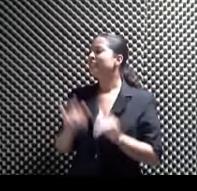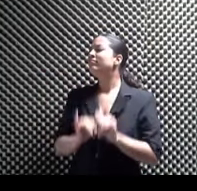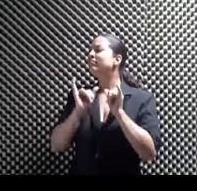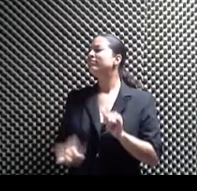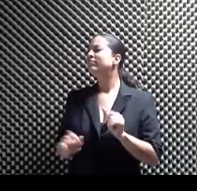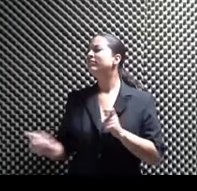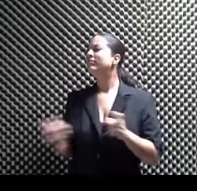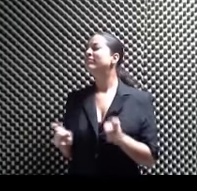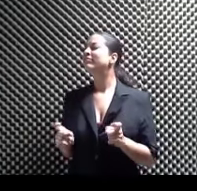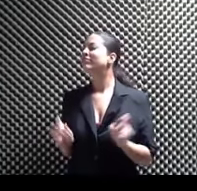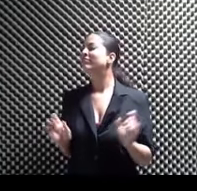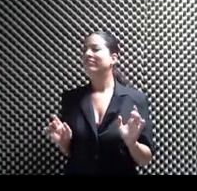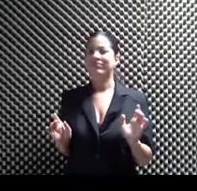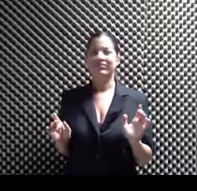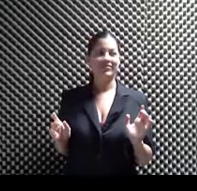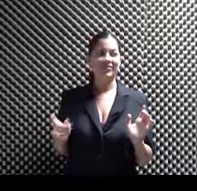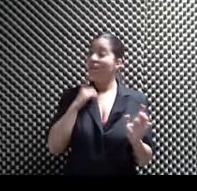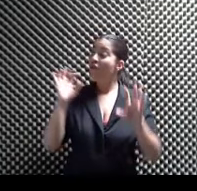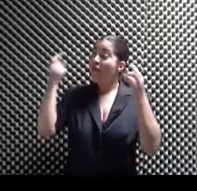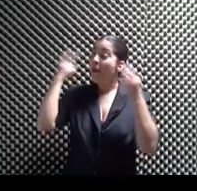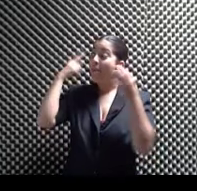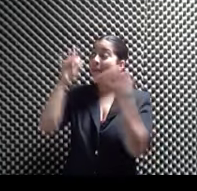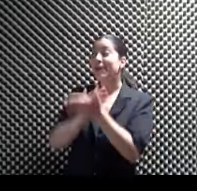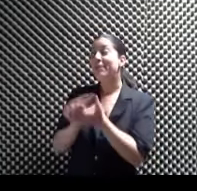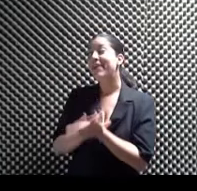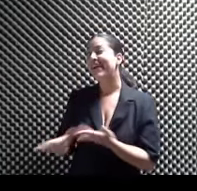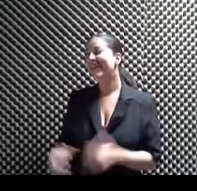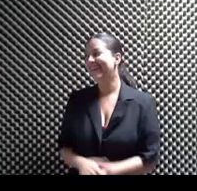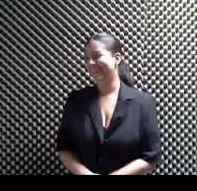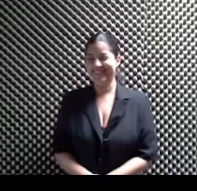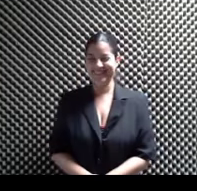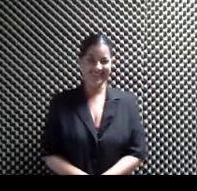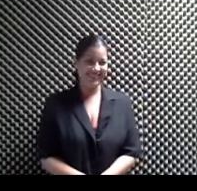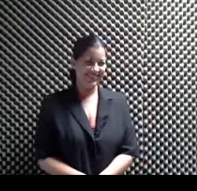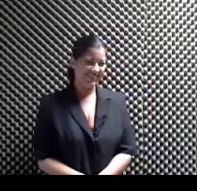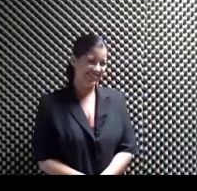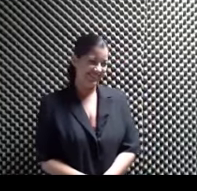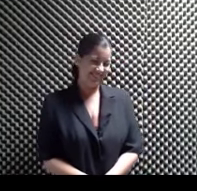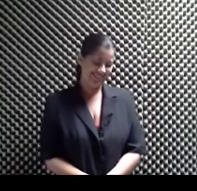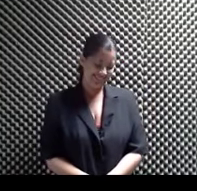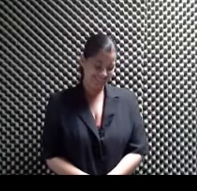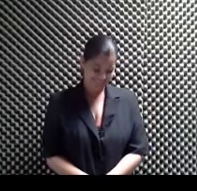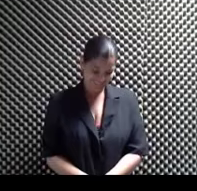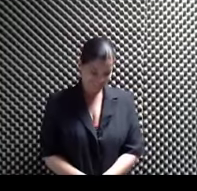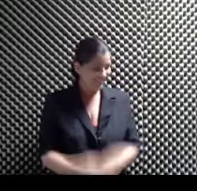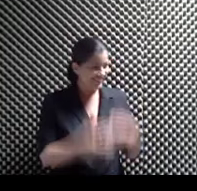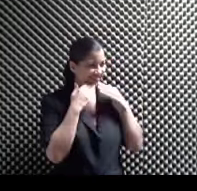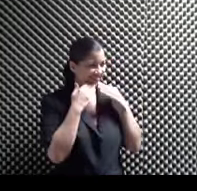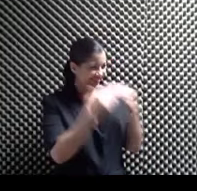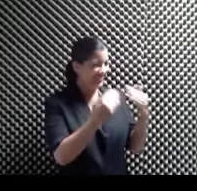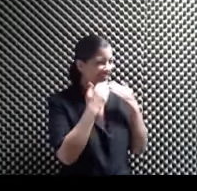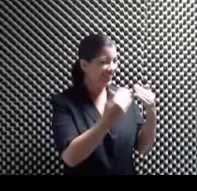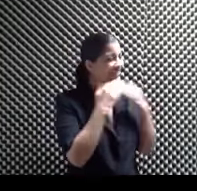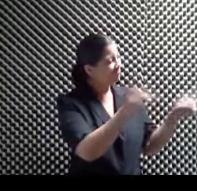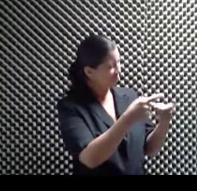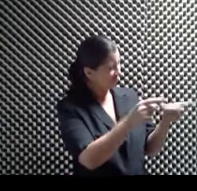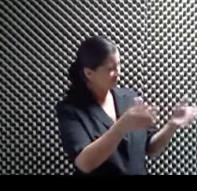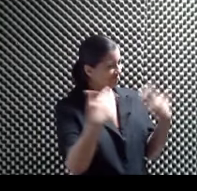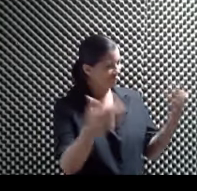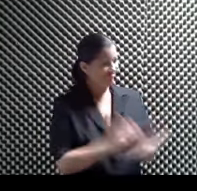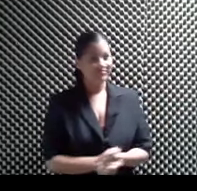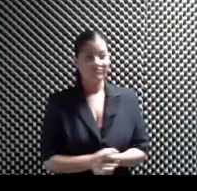conmigo Que mira que febrero Es para limpiar Que poca vergüenza Feliz cumpleaños Gracias Gracias muchachos Que lo pasen bien Y